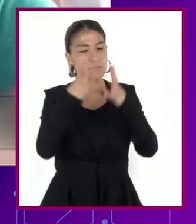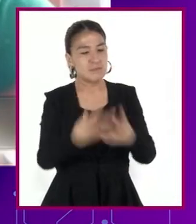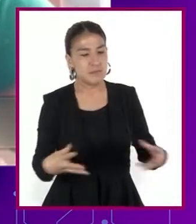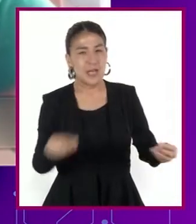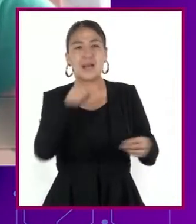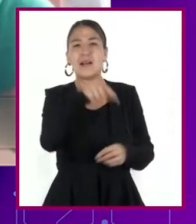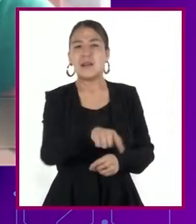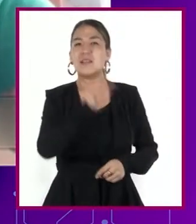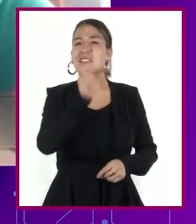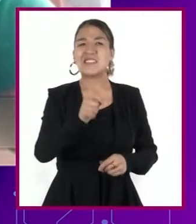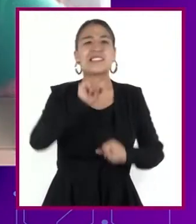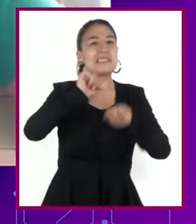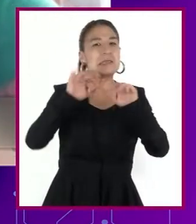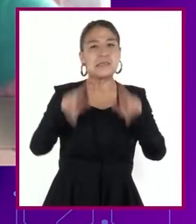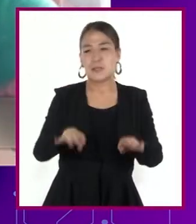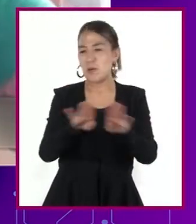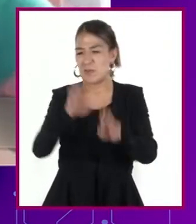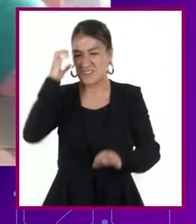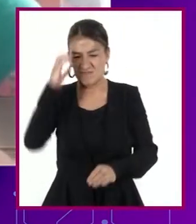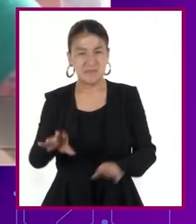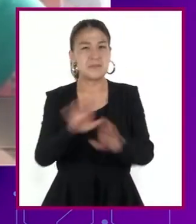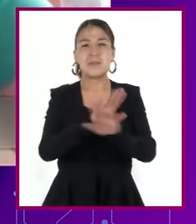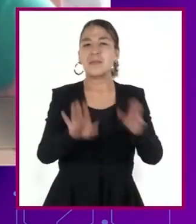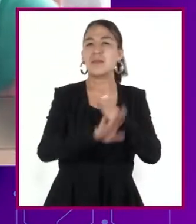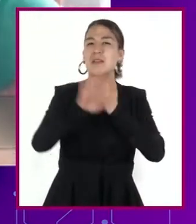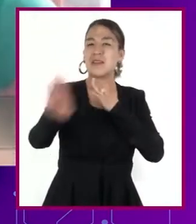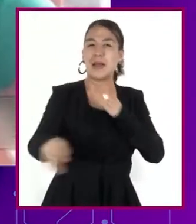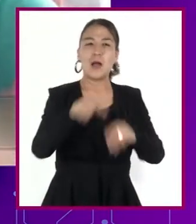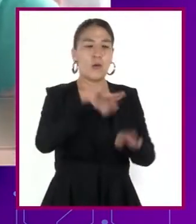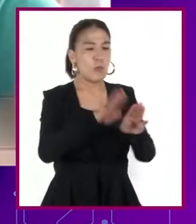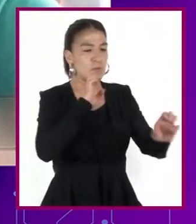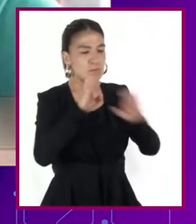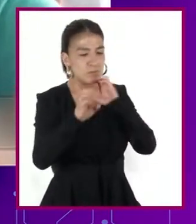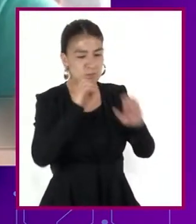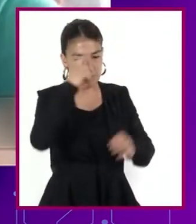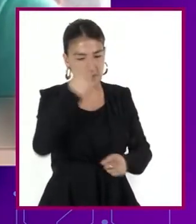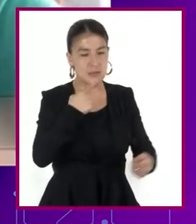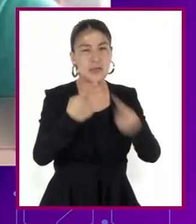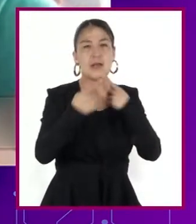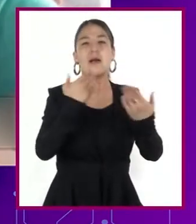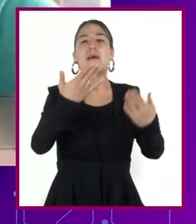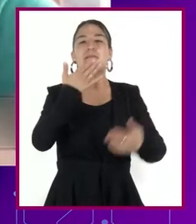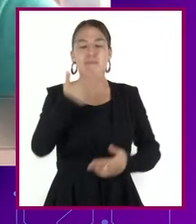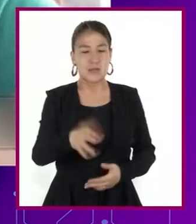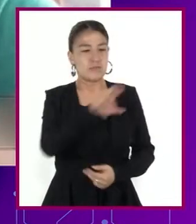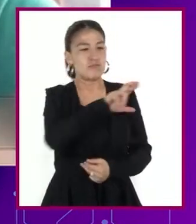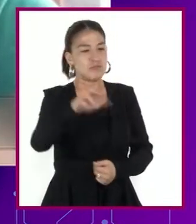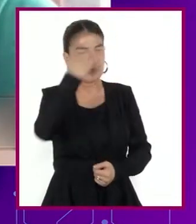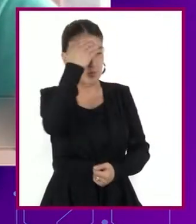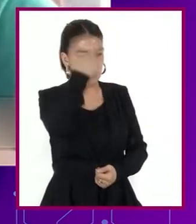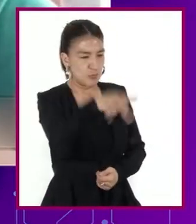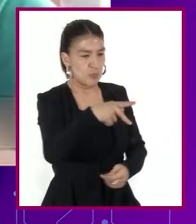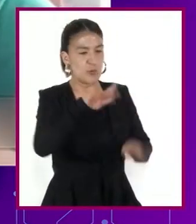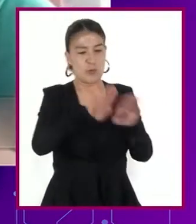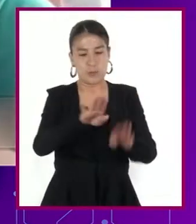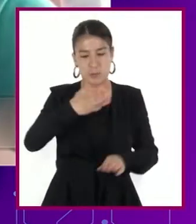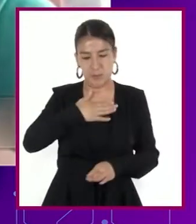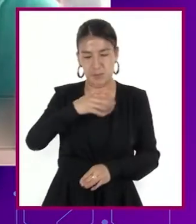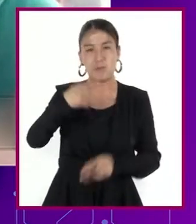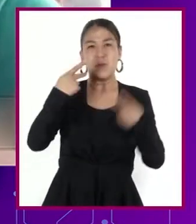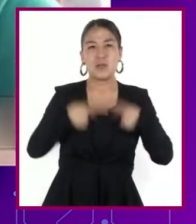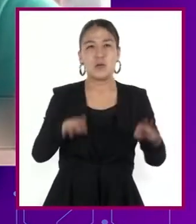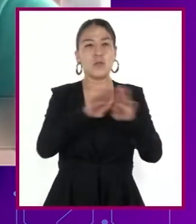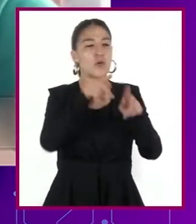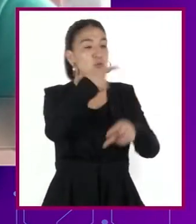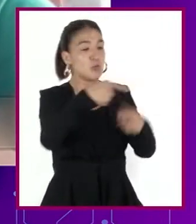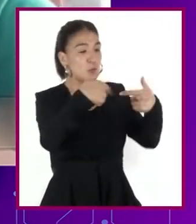violenta, nos permite establecer canales de comunicación, nos permite reconocernos como personas que pertenecemos a grupos y a colectivos